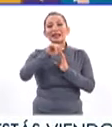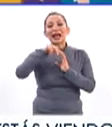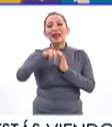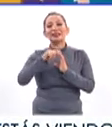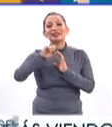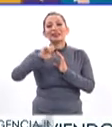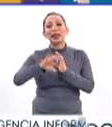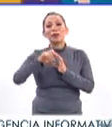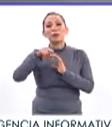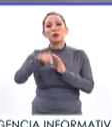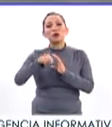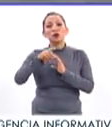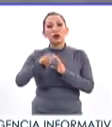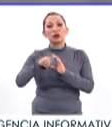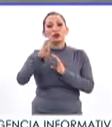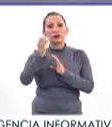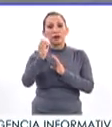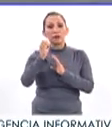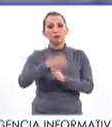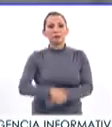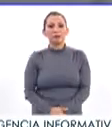IanTech 4.0.